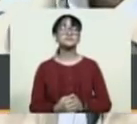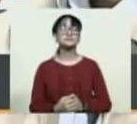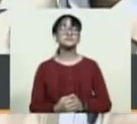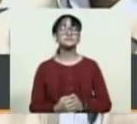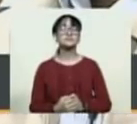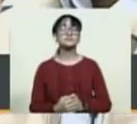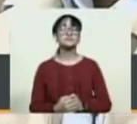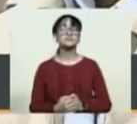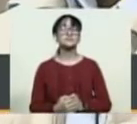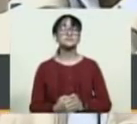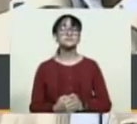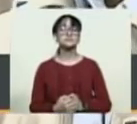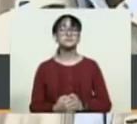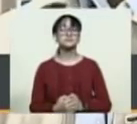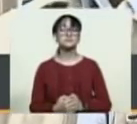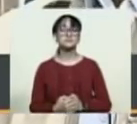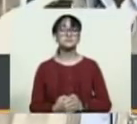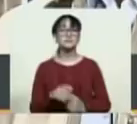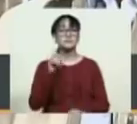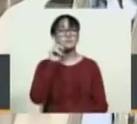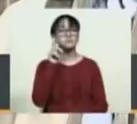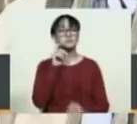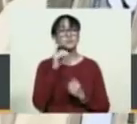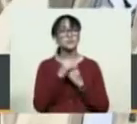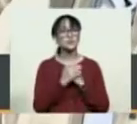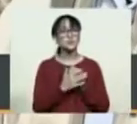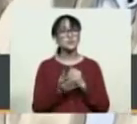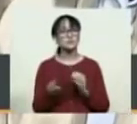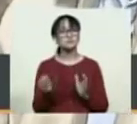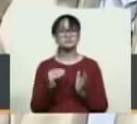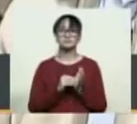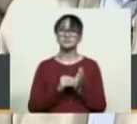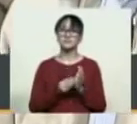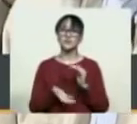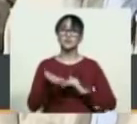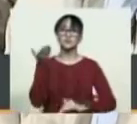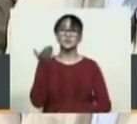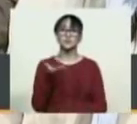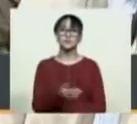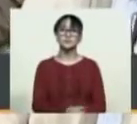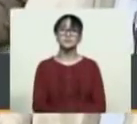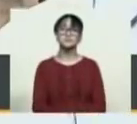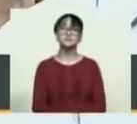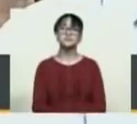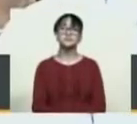Parto humanizado. ¿Lo incluimos?